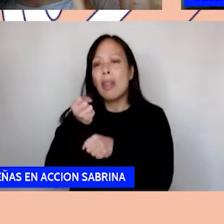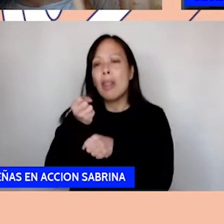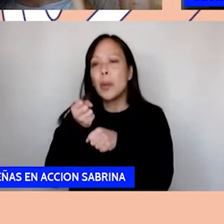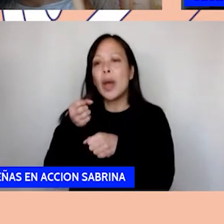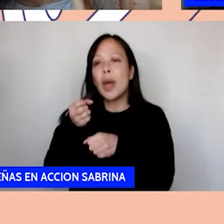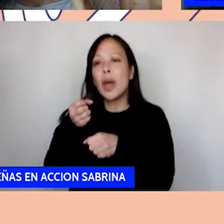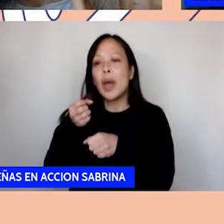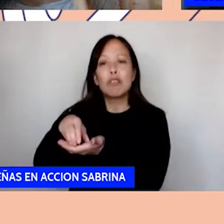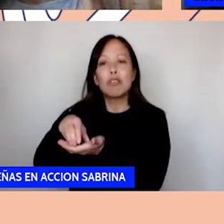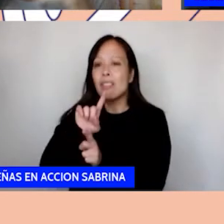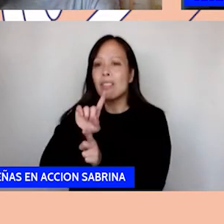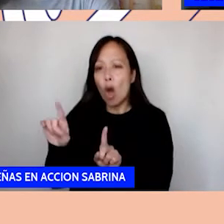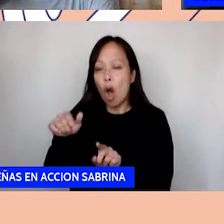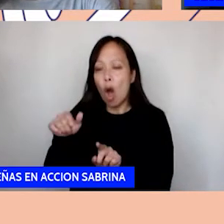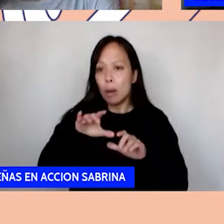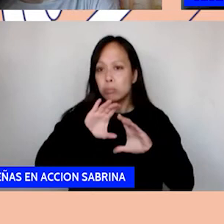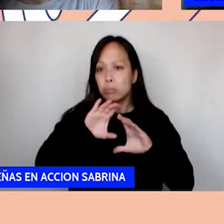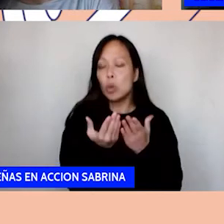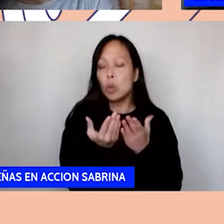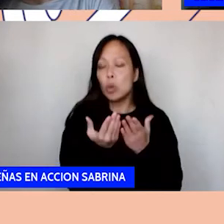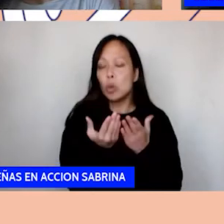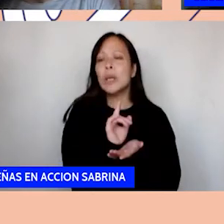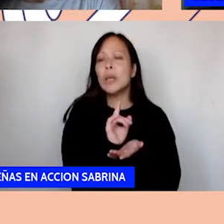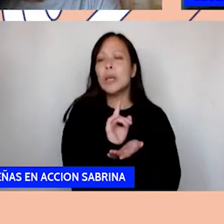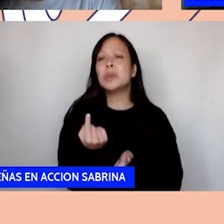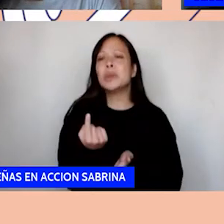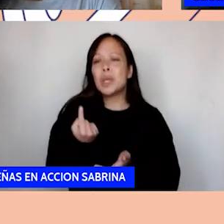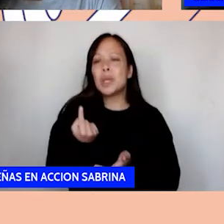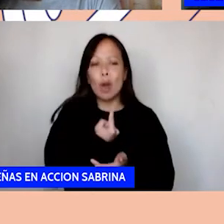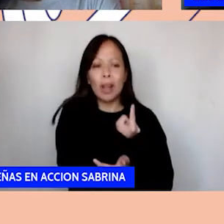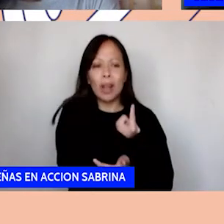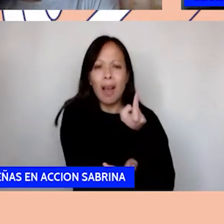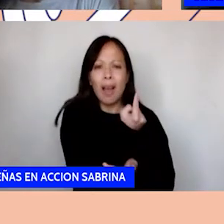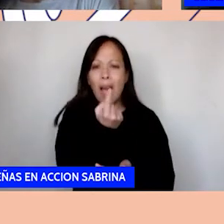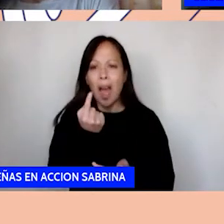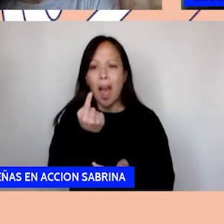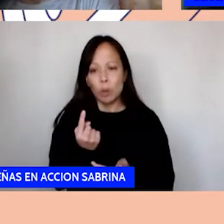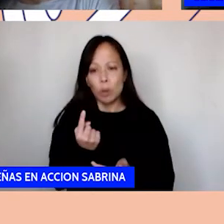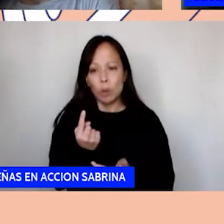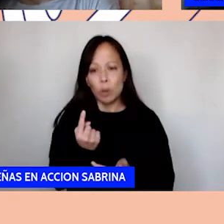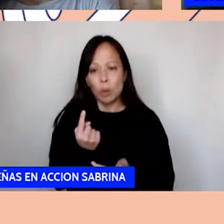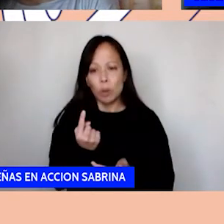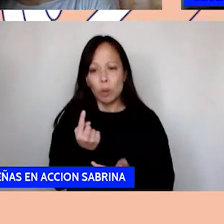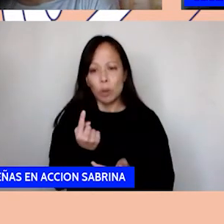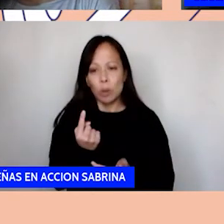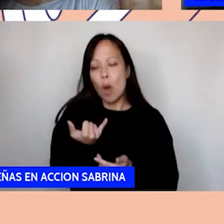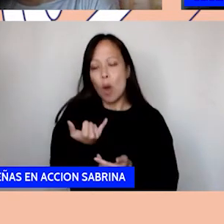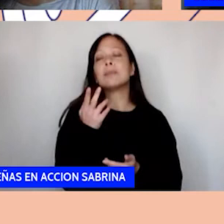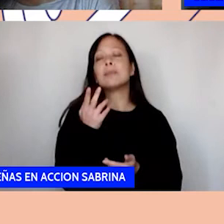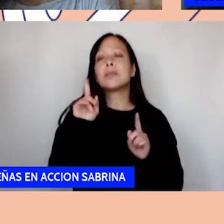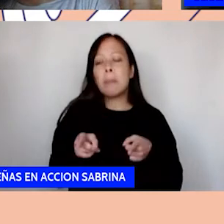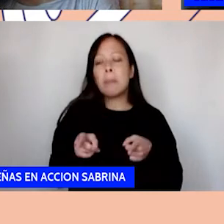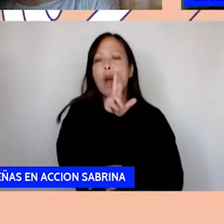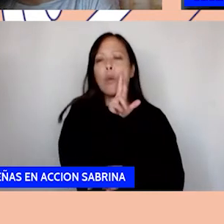Y particularmente es un mundo muy solo para muchas mujeres en tecnología. O sea, si bien Bárbara decía, estamos incrementando el número de mujeres en